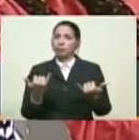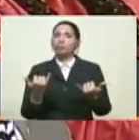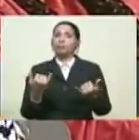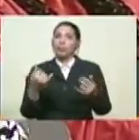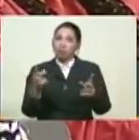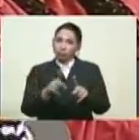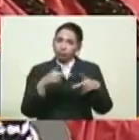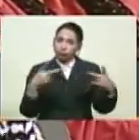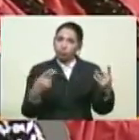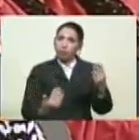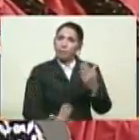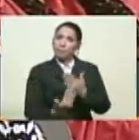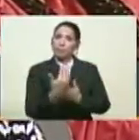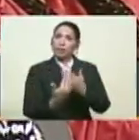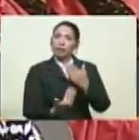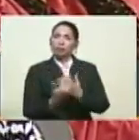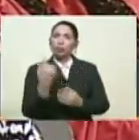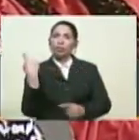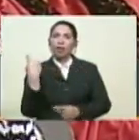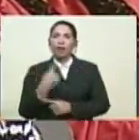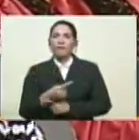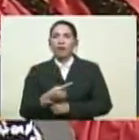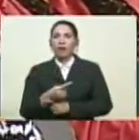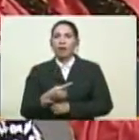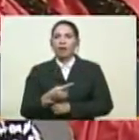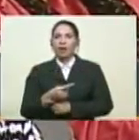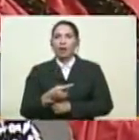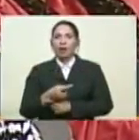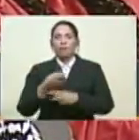impreso, debe ir a las redes